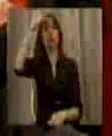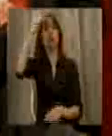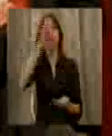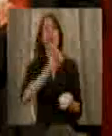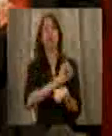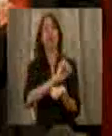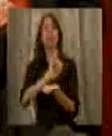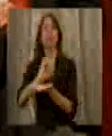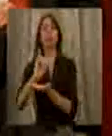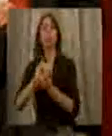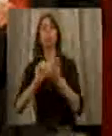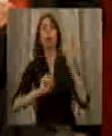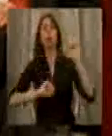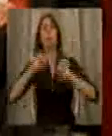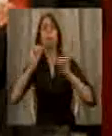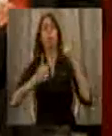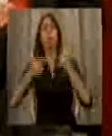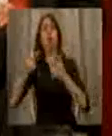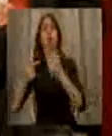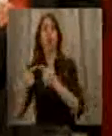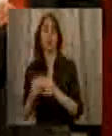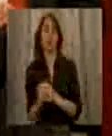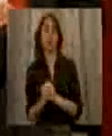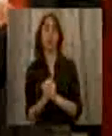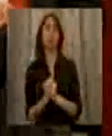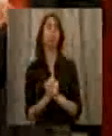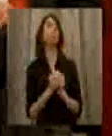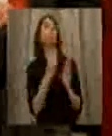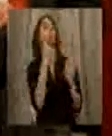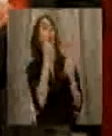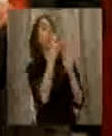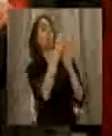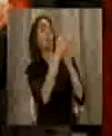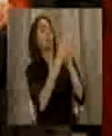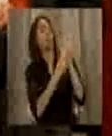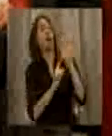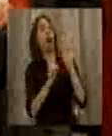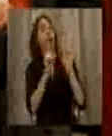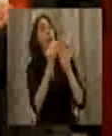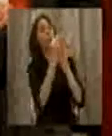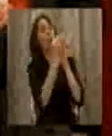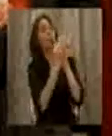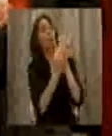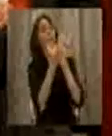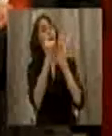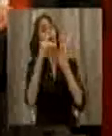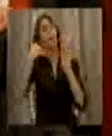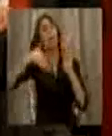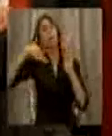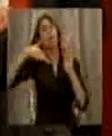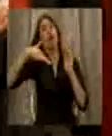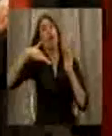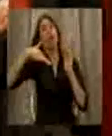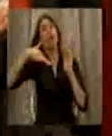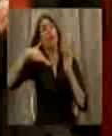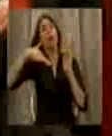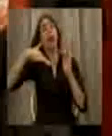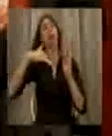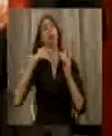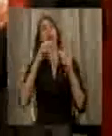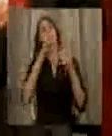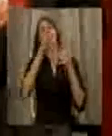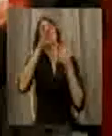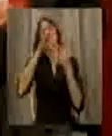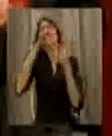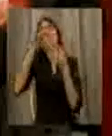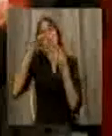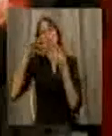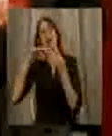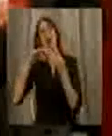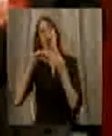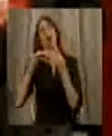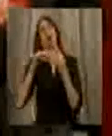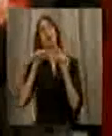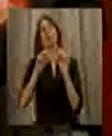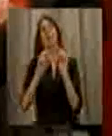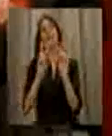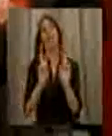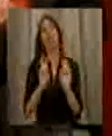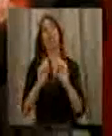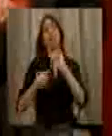políticas. Y ahí hay algunas de las prioridades centrales para en esta materia para el